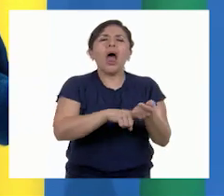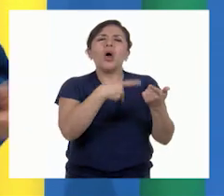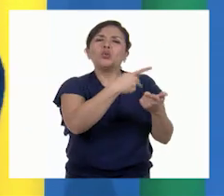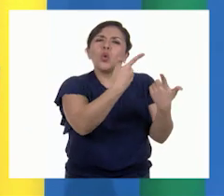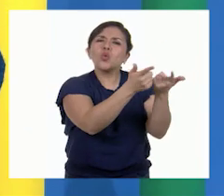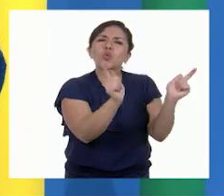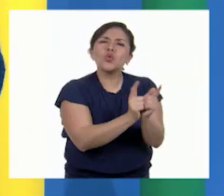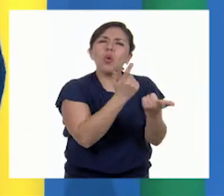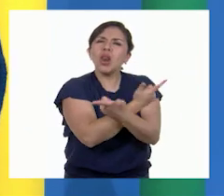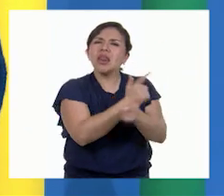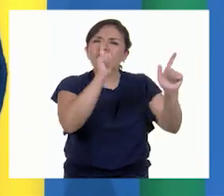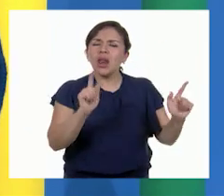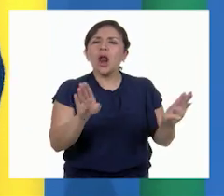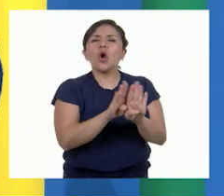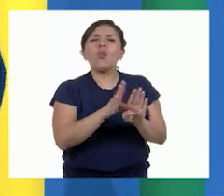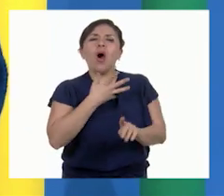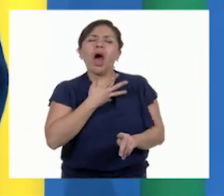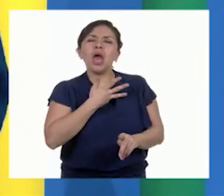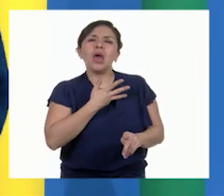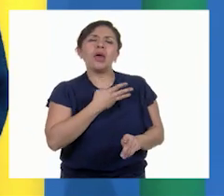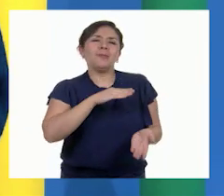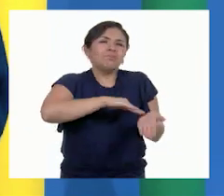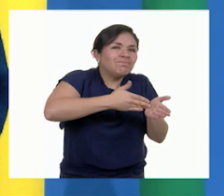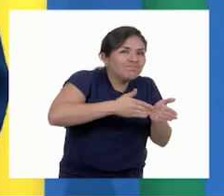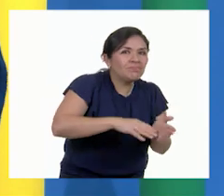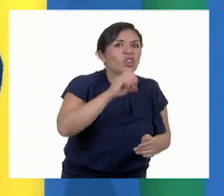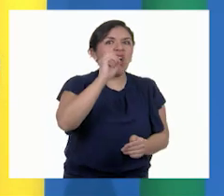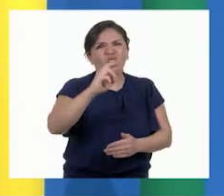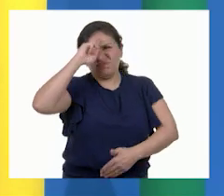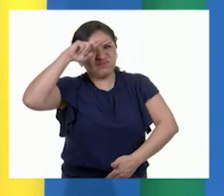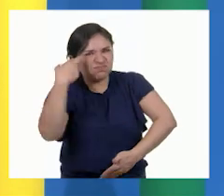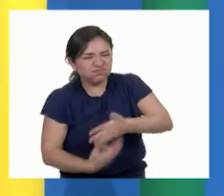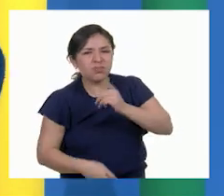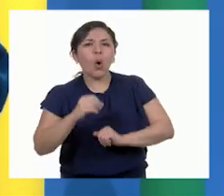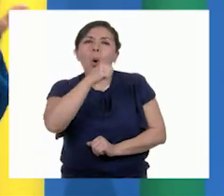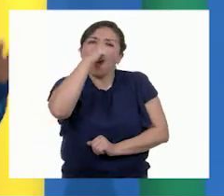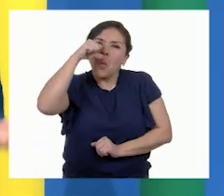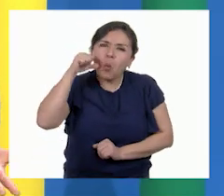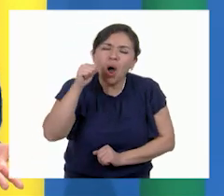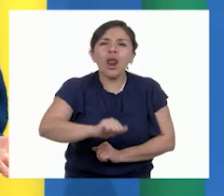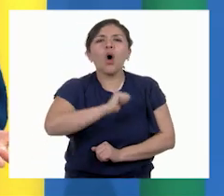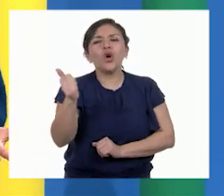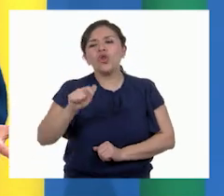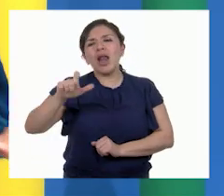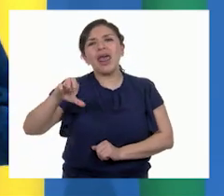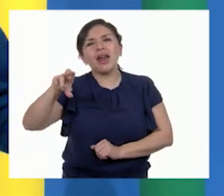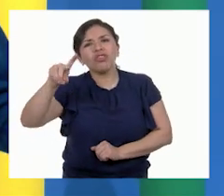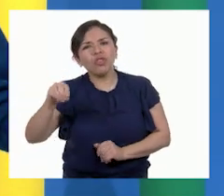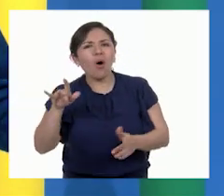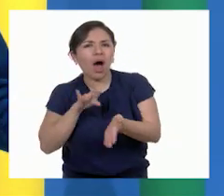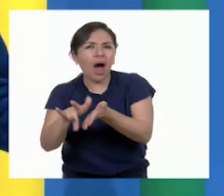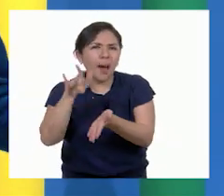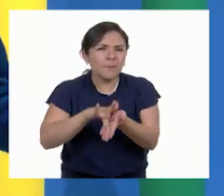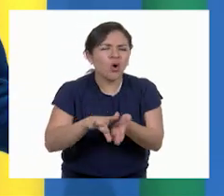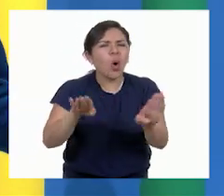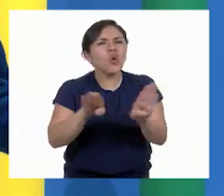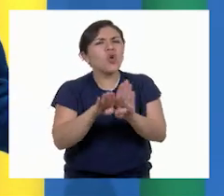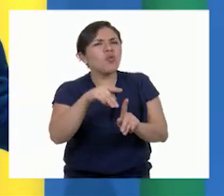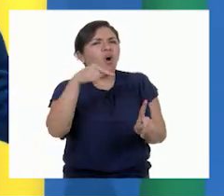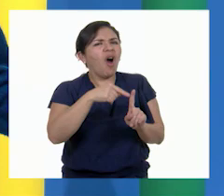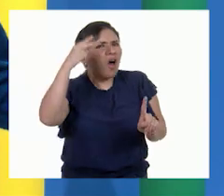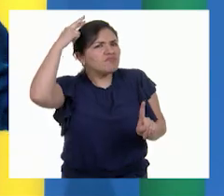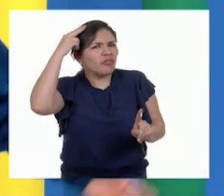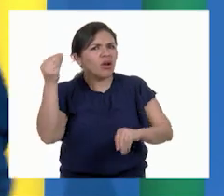Liberal, como los moderados y los radicales, los juaristas y los lerdistas. ¿Cómo es que Porfirio Díaz